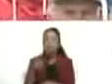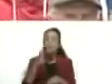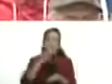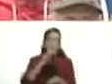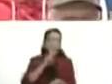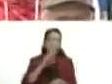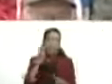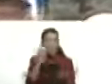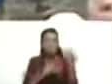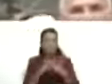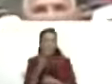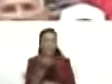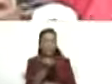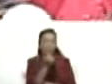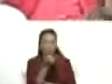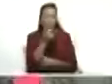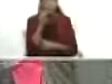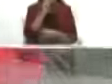No, miento.